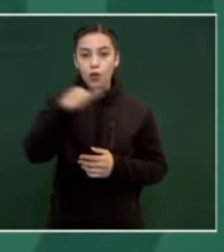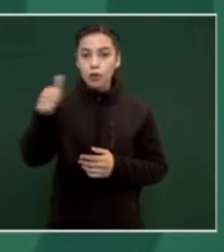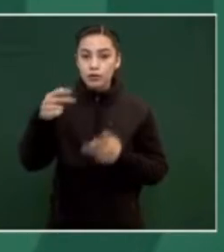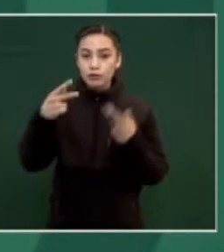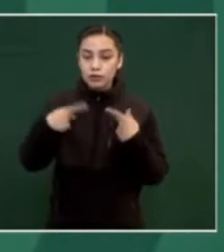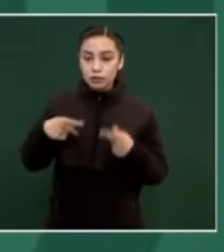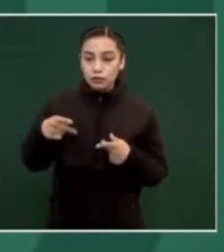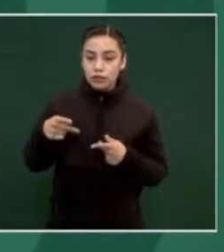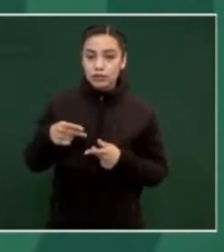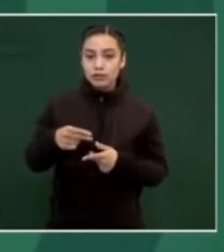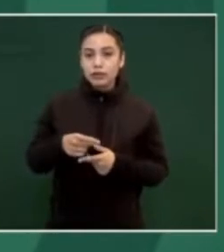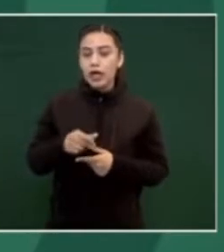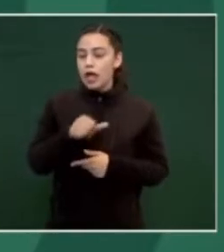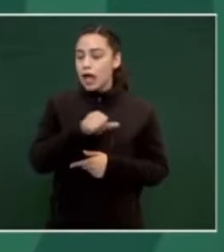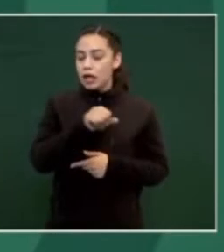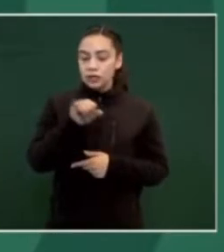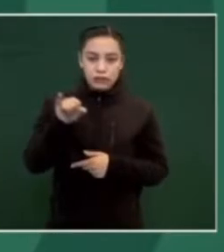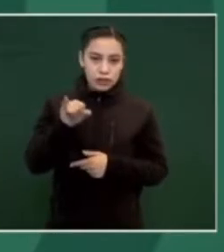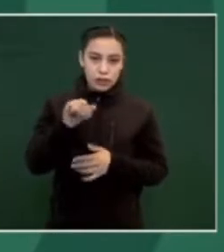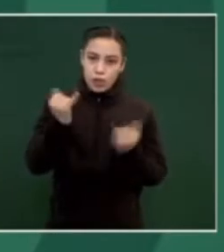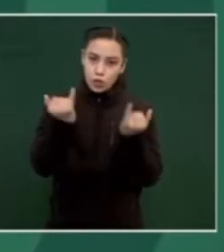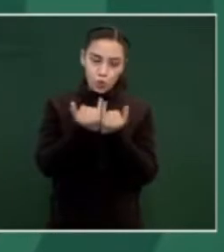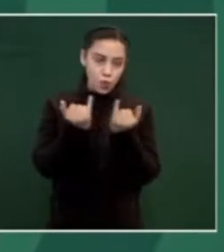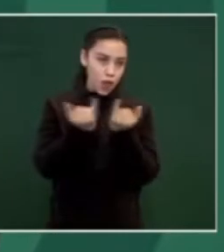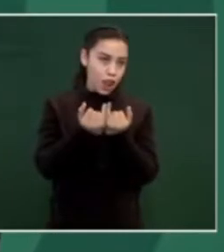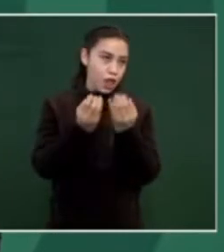y así muchos otros